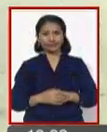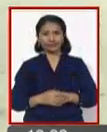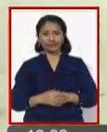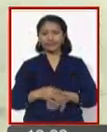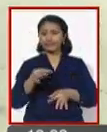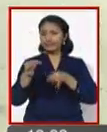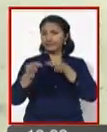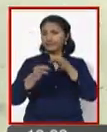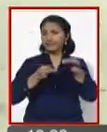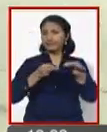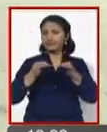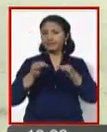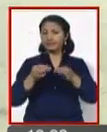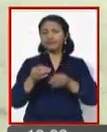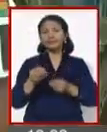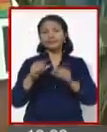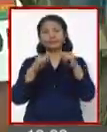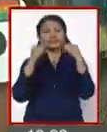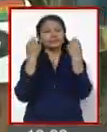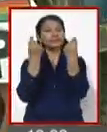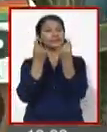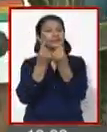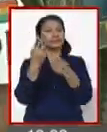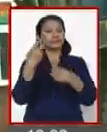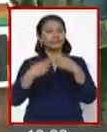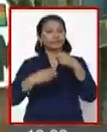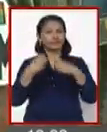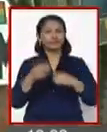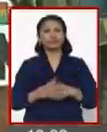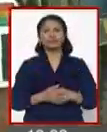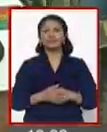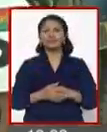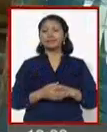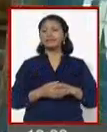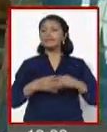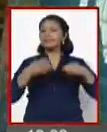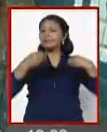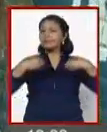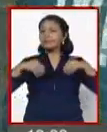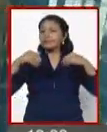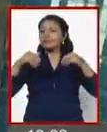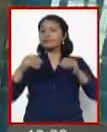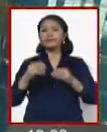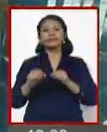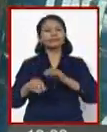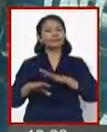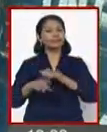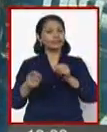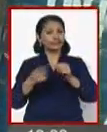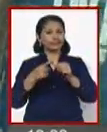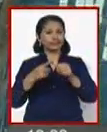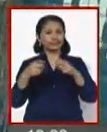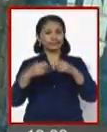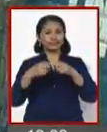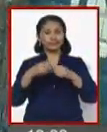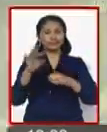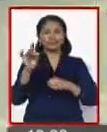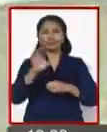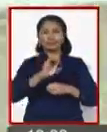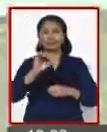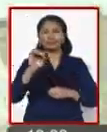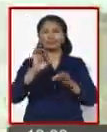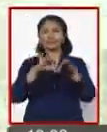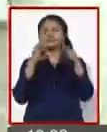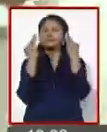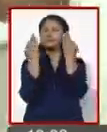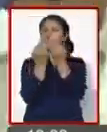para indicarles que nuestro sector está en crisis. La distribución de GLP sigue siendo la principal fuente de energía para el 80%